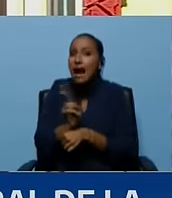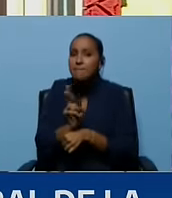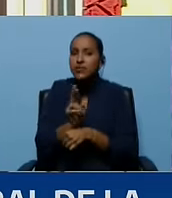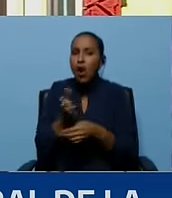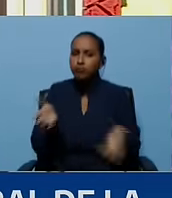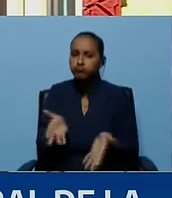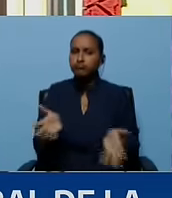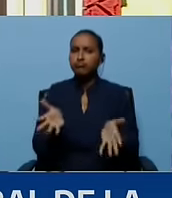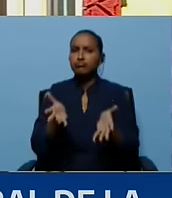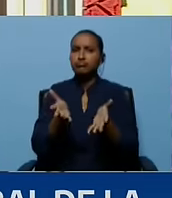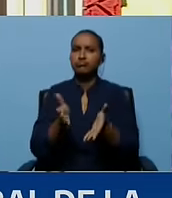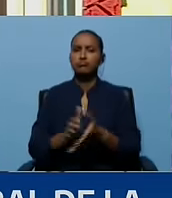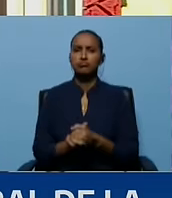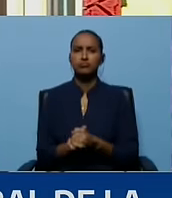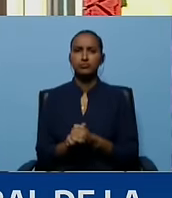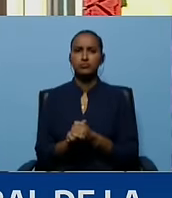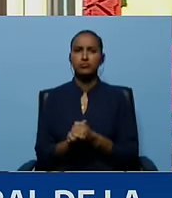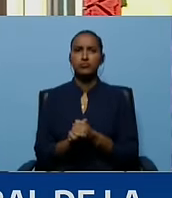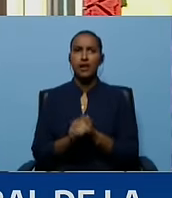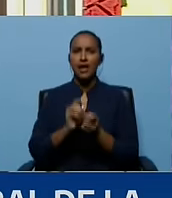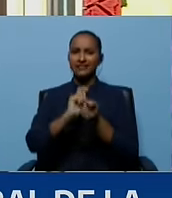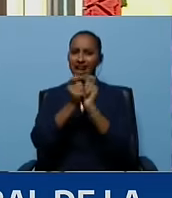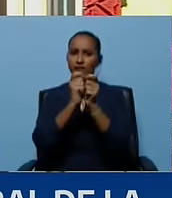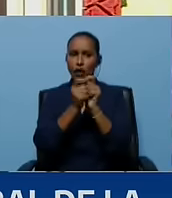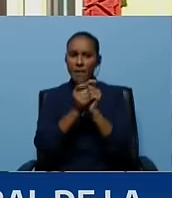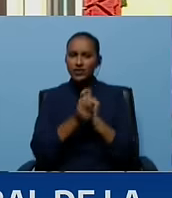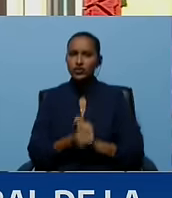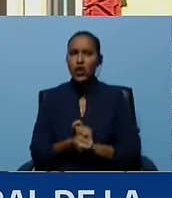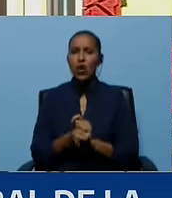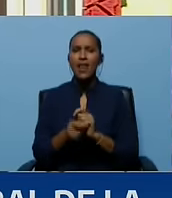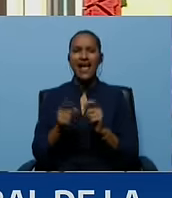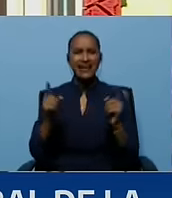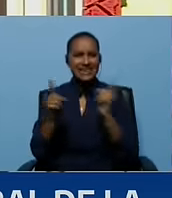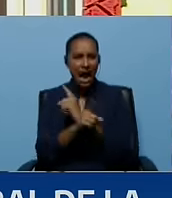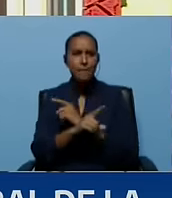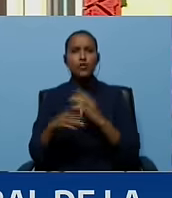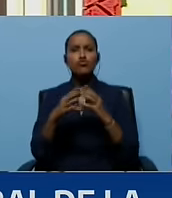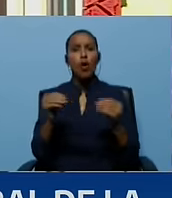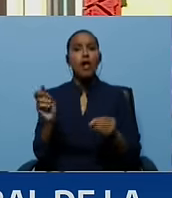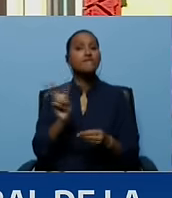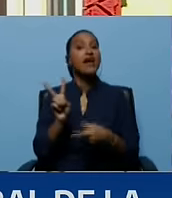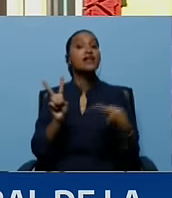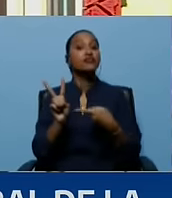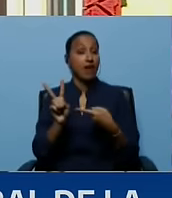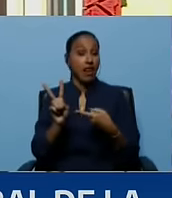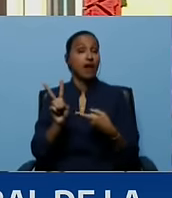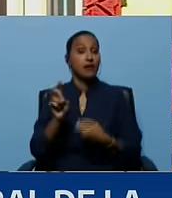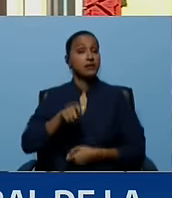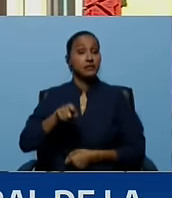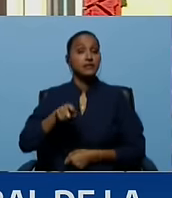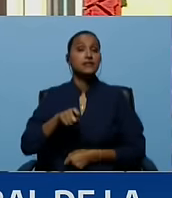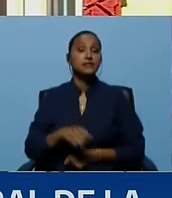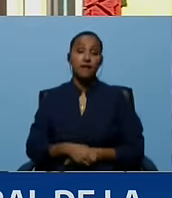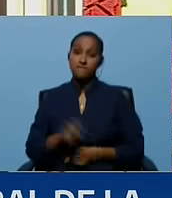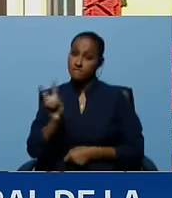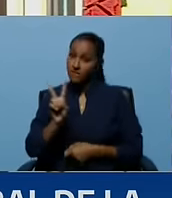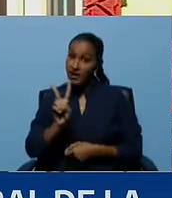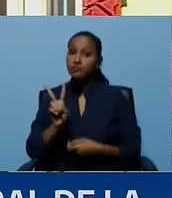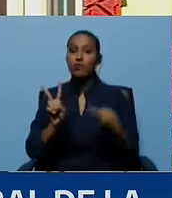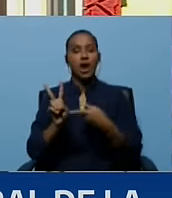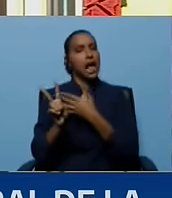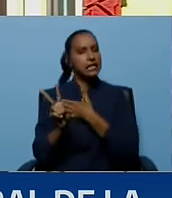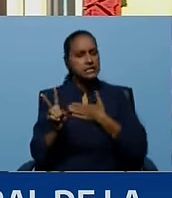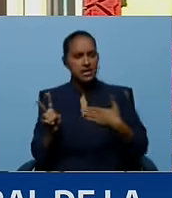de los cambios y transformaciones que toda Venezuela acoge, quiere,